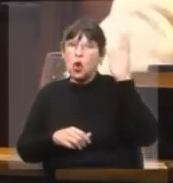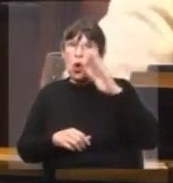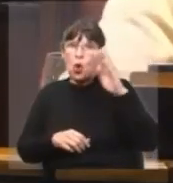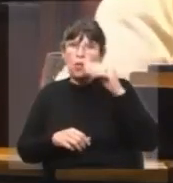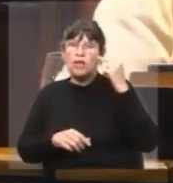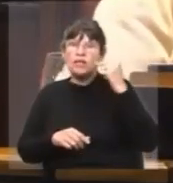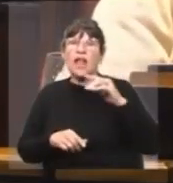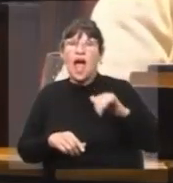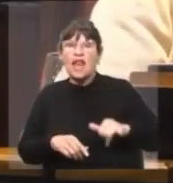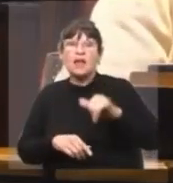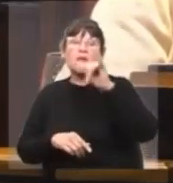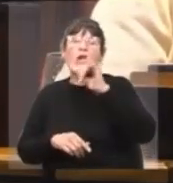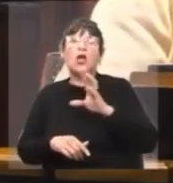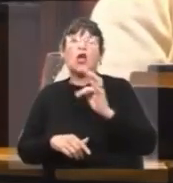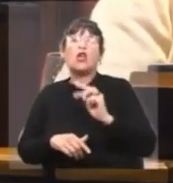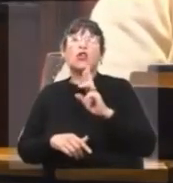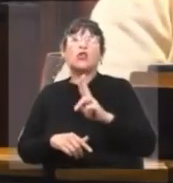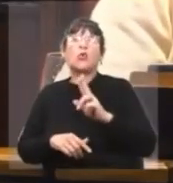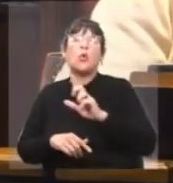aviador Luis